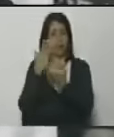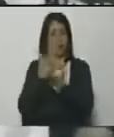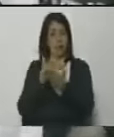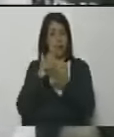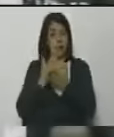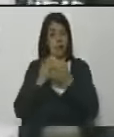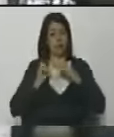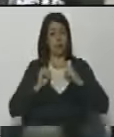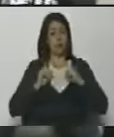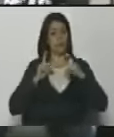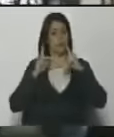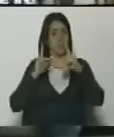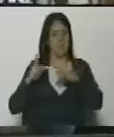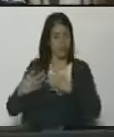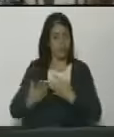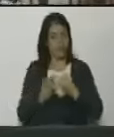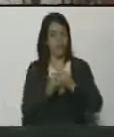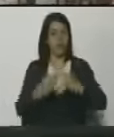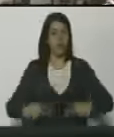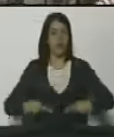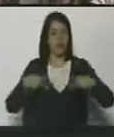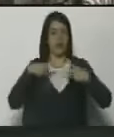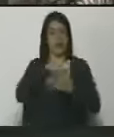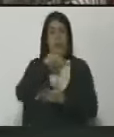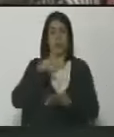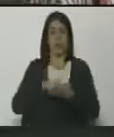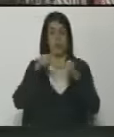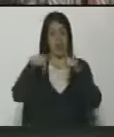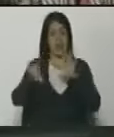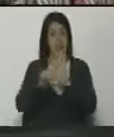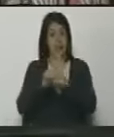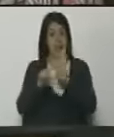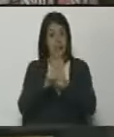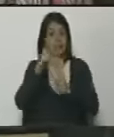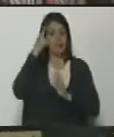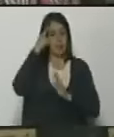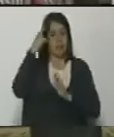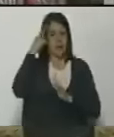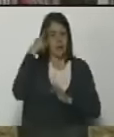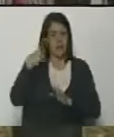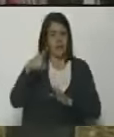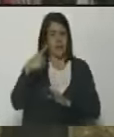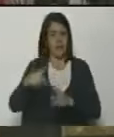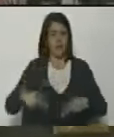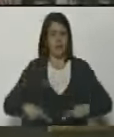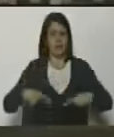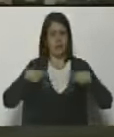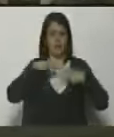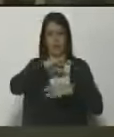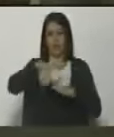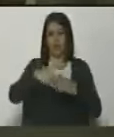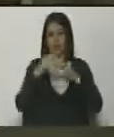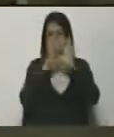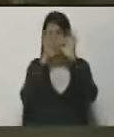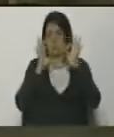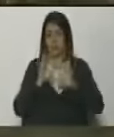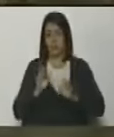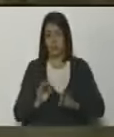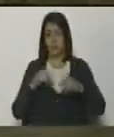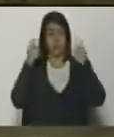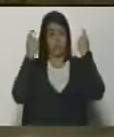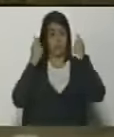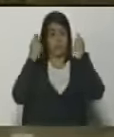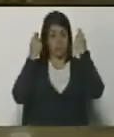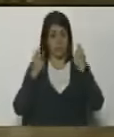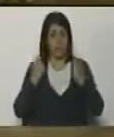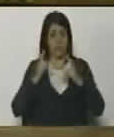la oportunidad de llevar una vida plena. Esta ley reconoce el derecho a la vida en todas sus formas. Promueve